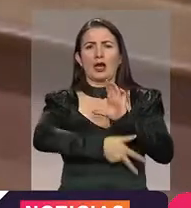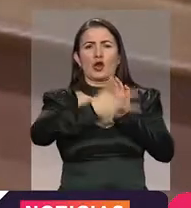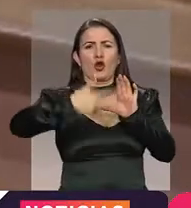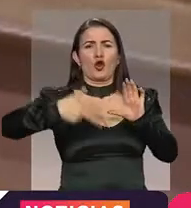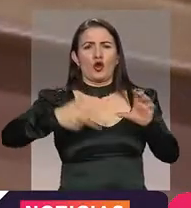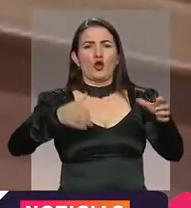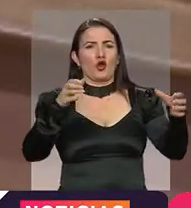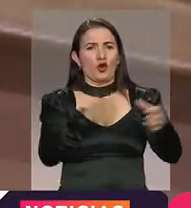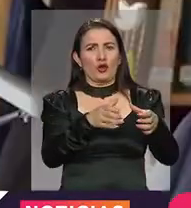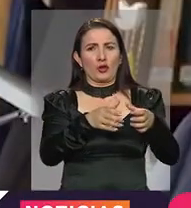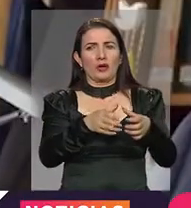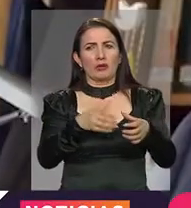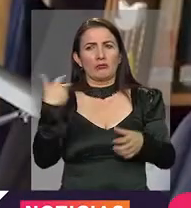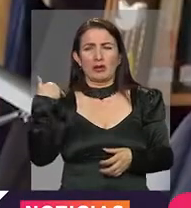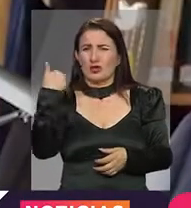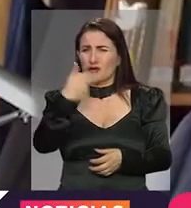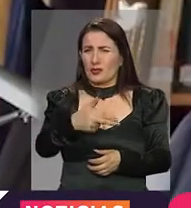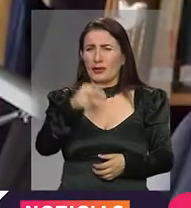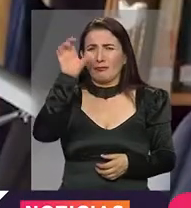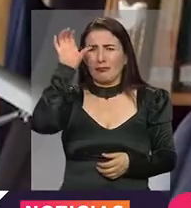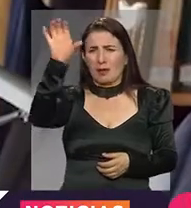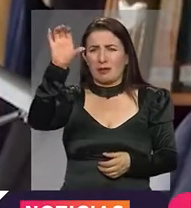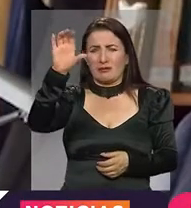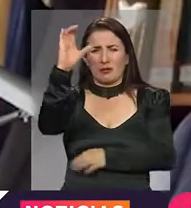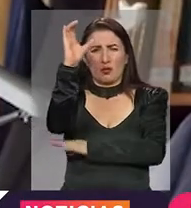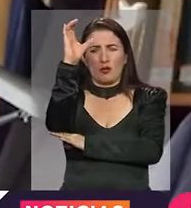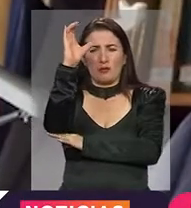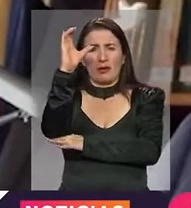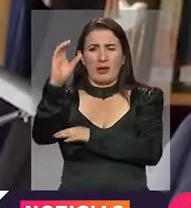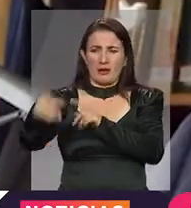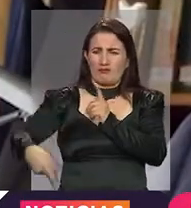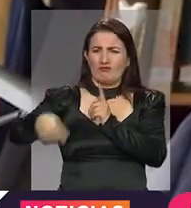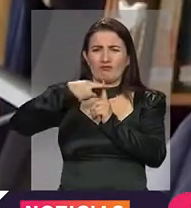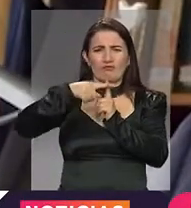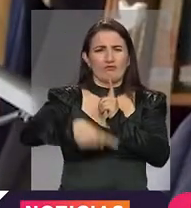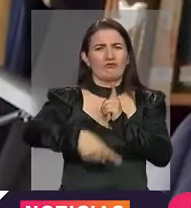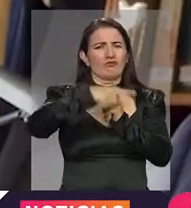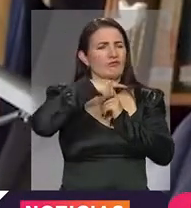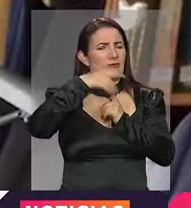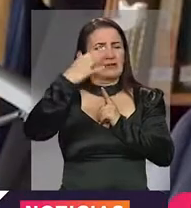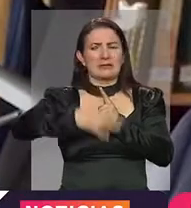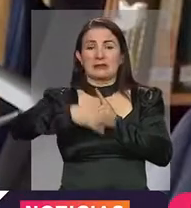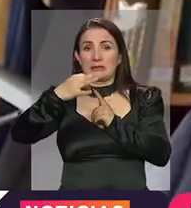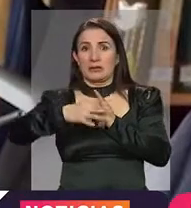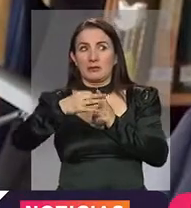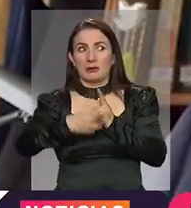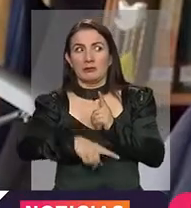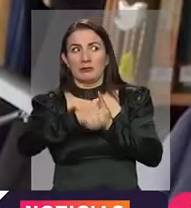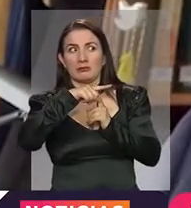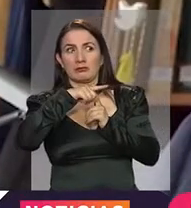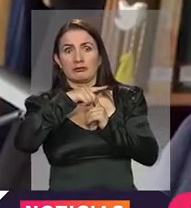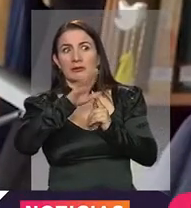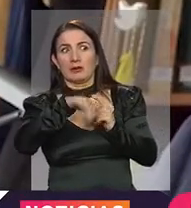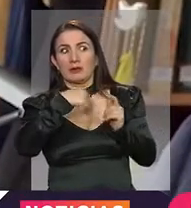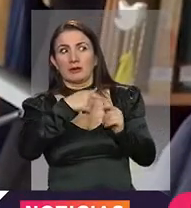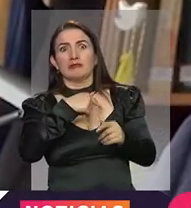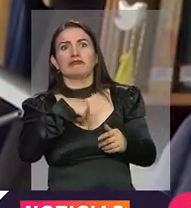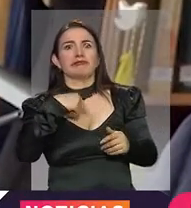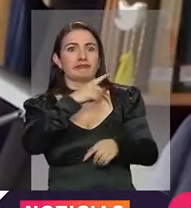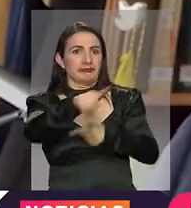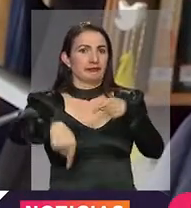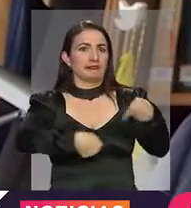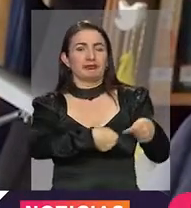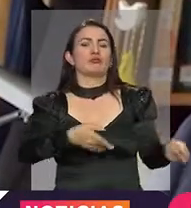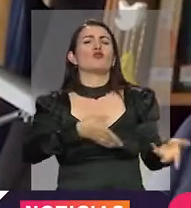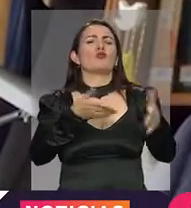Constitucional. La historia del país nos muestra que las amenazas en Colombia nunca se quedan en el aire. Casi siempre tienen un trasfondo